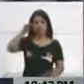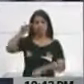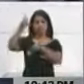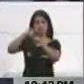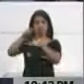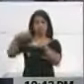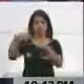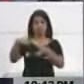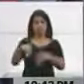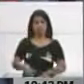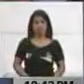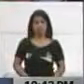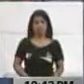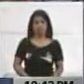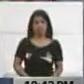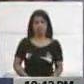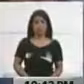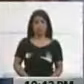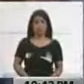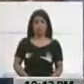nosotros.